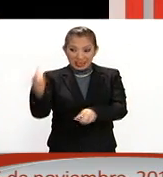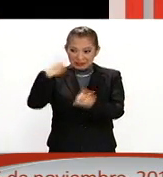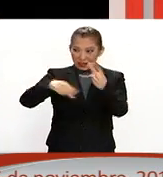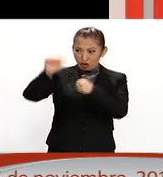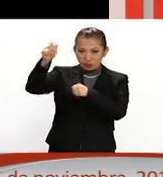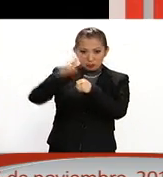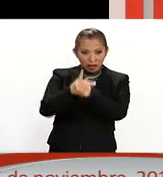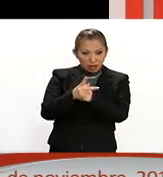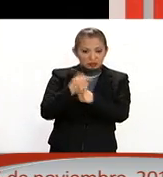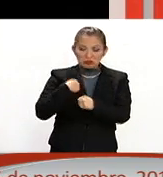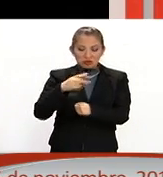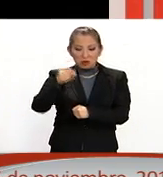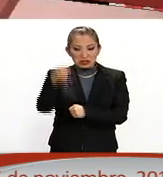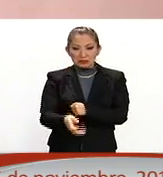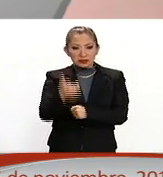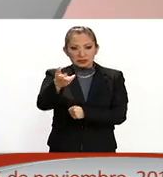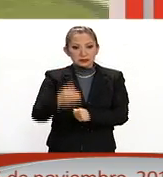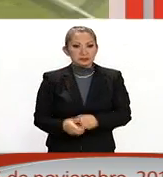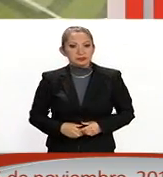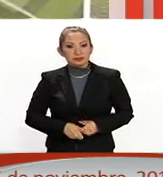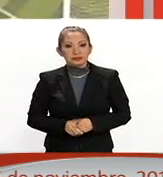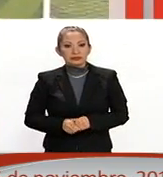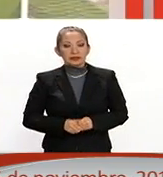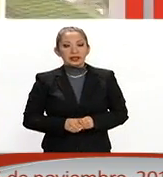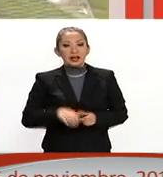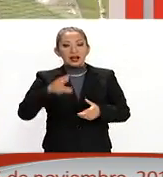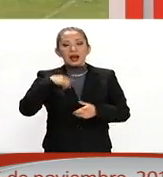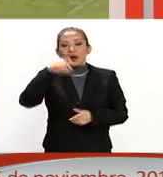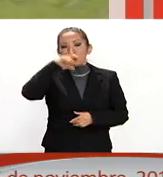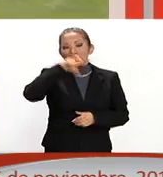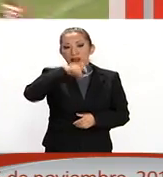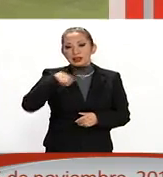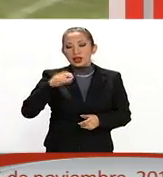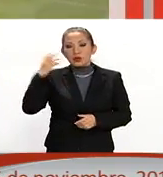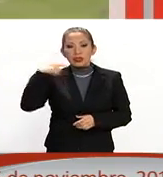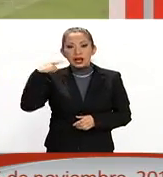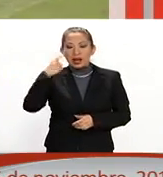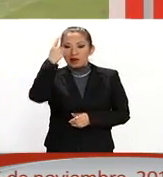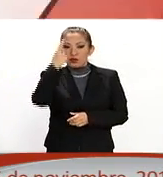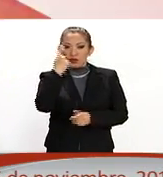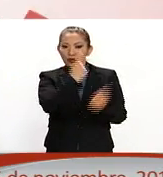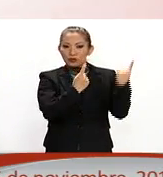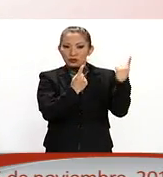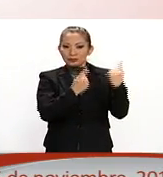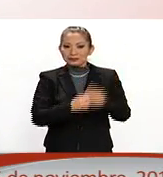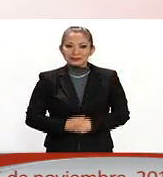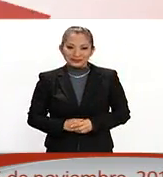inmigrantes, no rehusaremos hacerlo. América y Guadalajara empatan a 1.